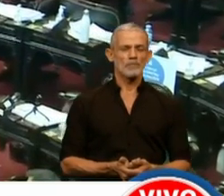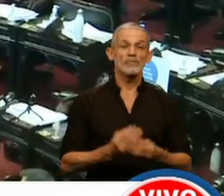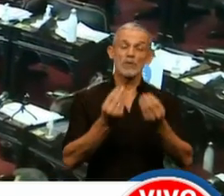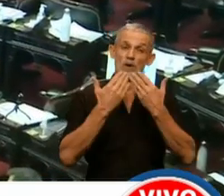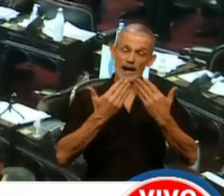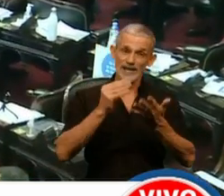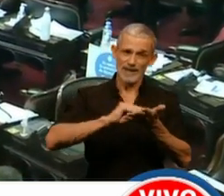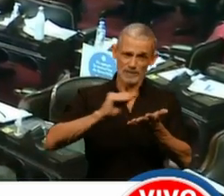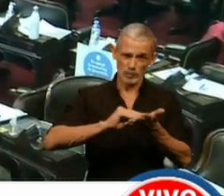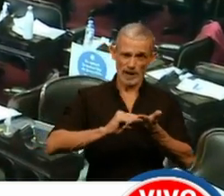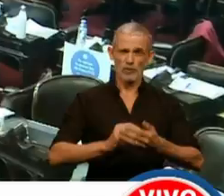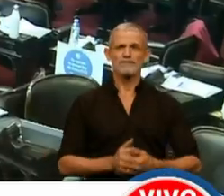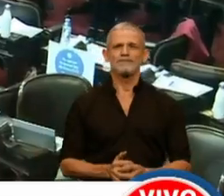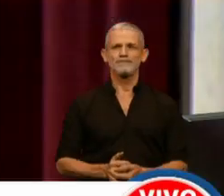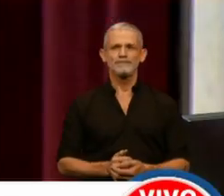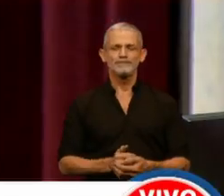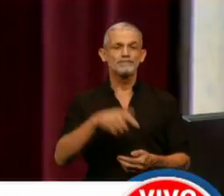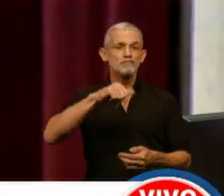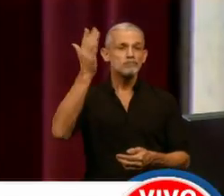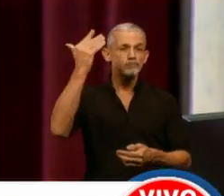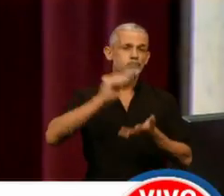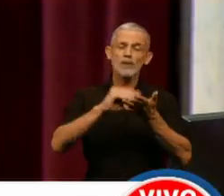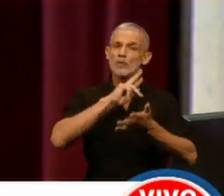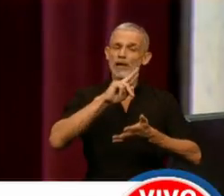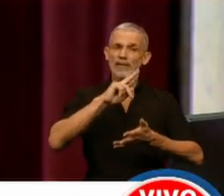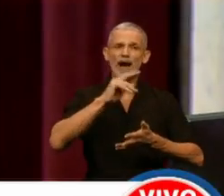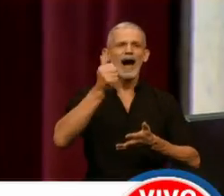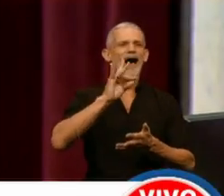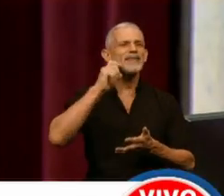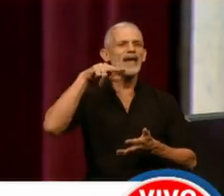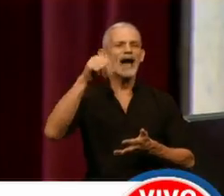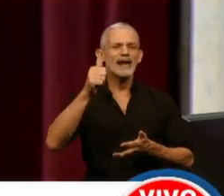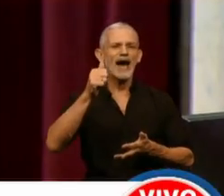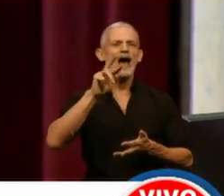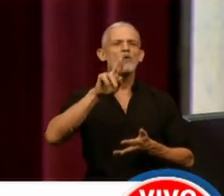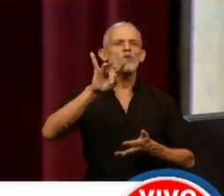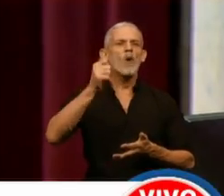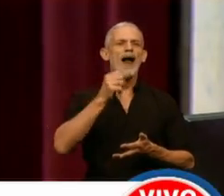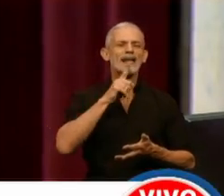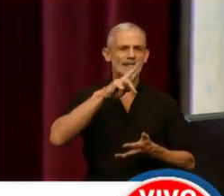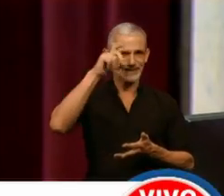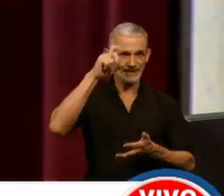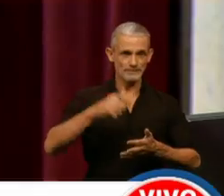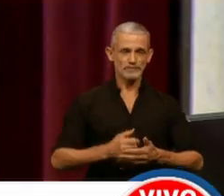muchas gracias diputado tiene la palabra la diputada adriana noemí duarte